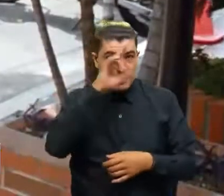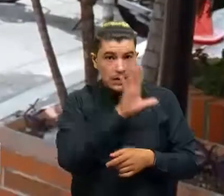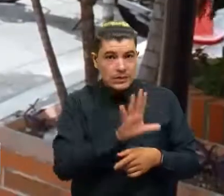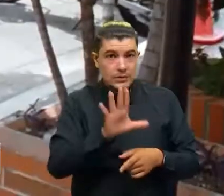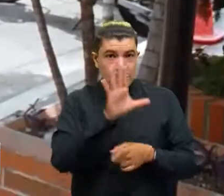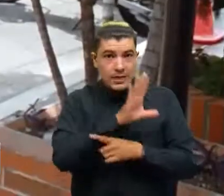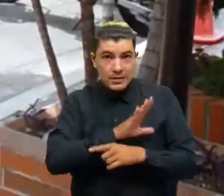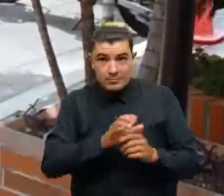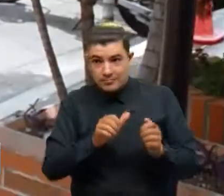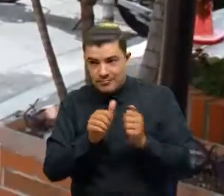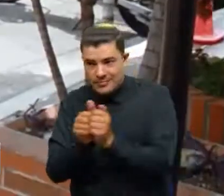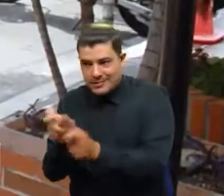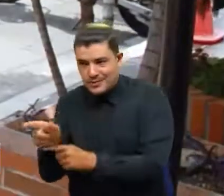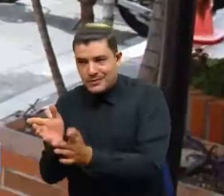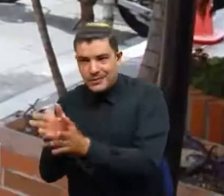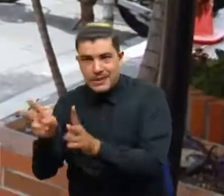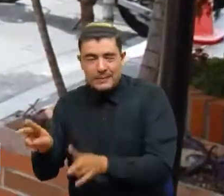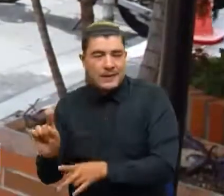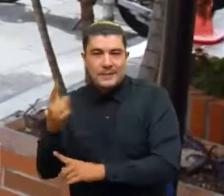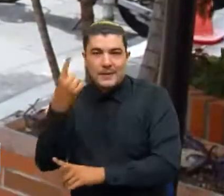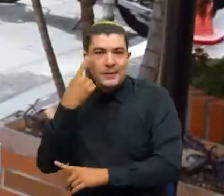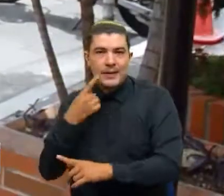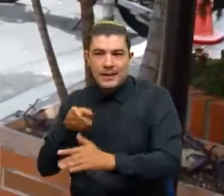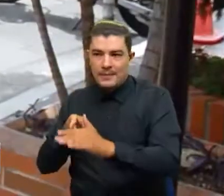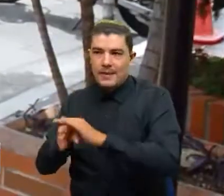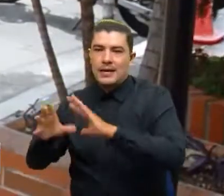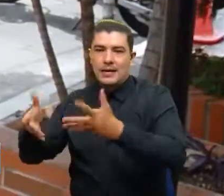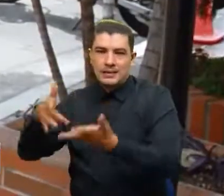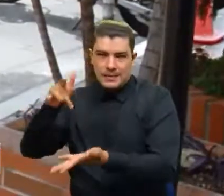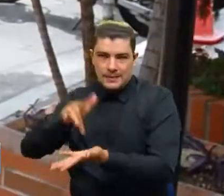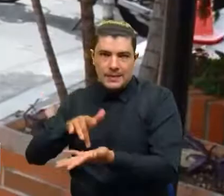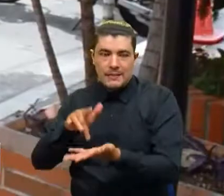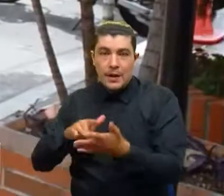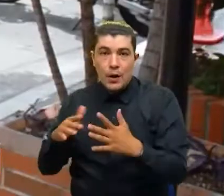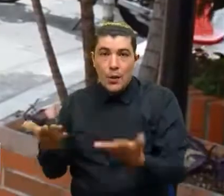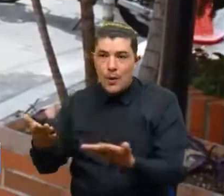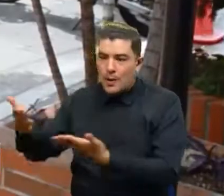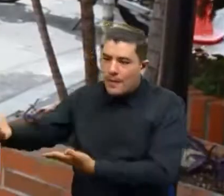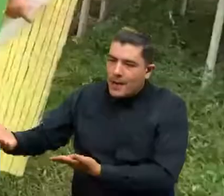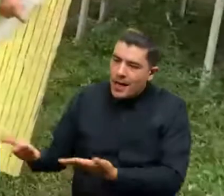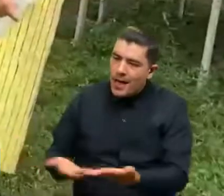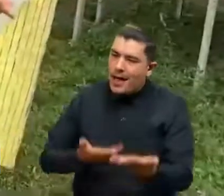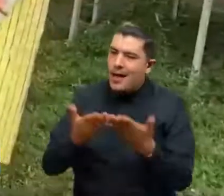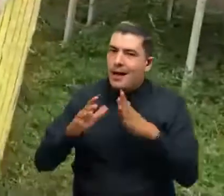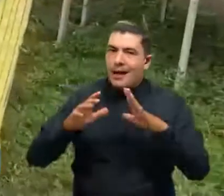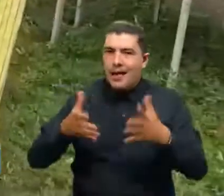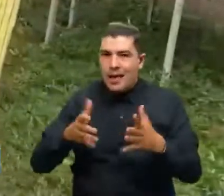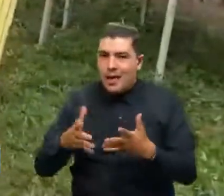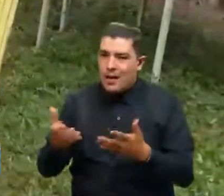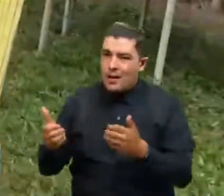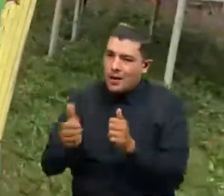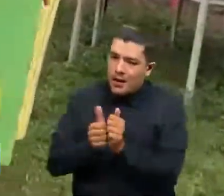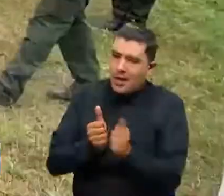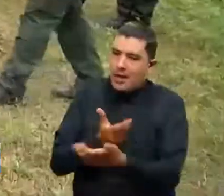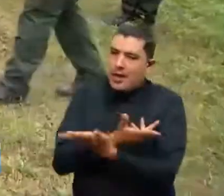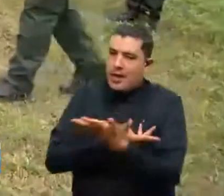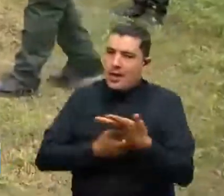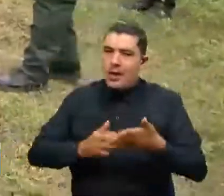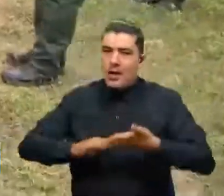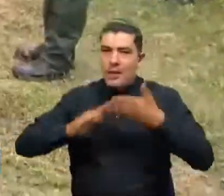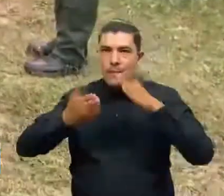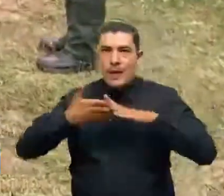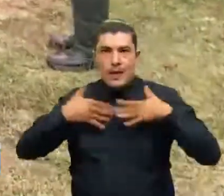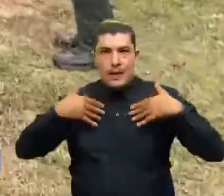estudiantes al centro educativo, recibiéndolos con un mensaje de alegría, de amor, paz y compañerismo. A esta alegría del regreso a clases se